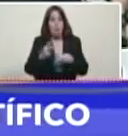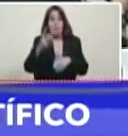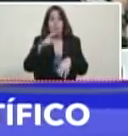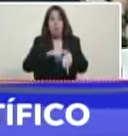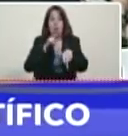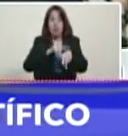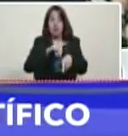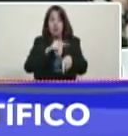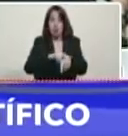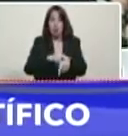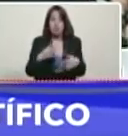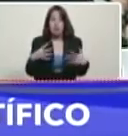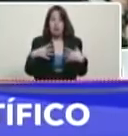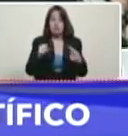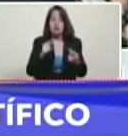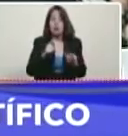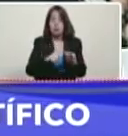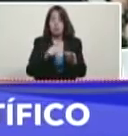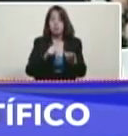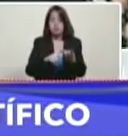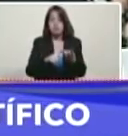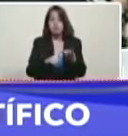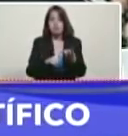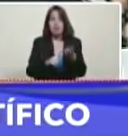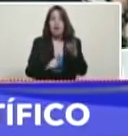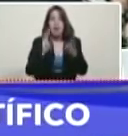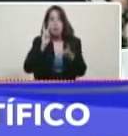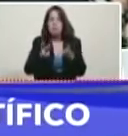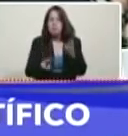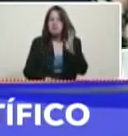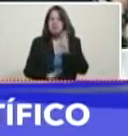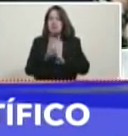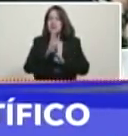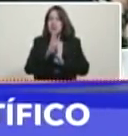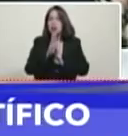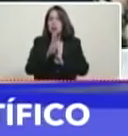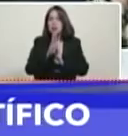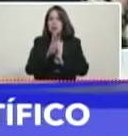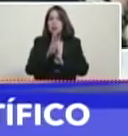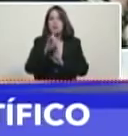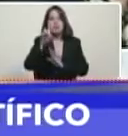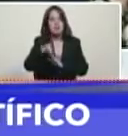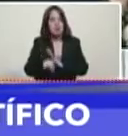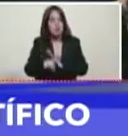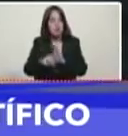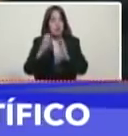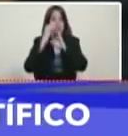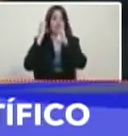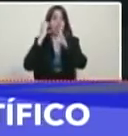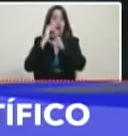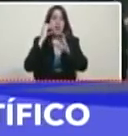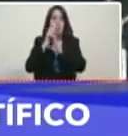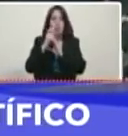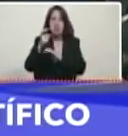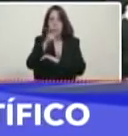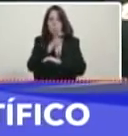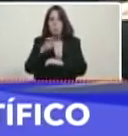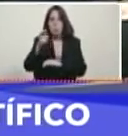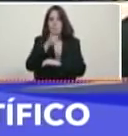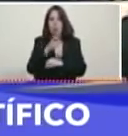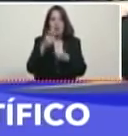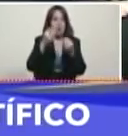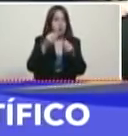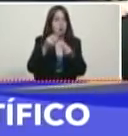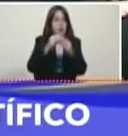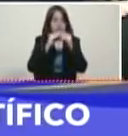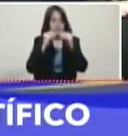el ministro de Salud, como también hemos visto el desarrollo en la aplicación para el área de transporte y que busque también otras